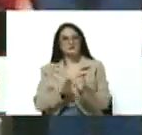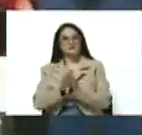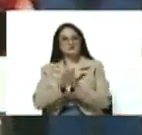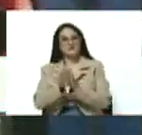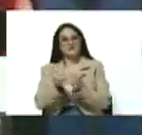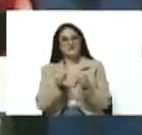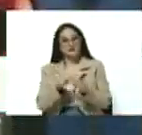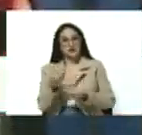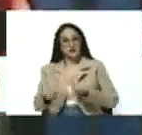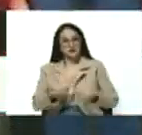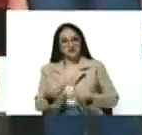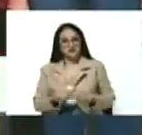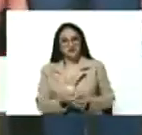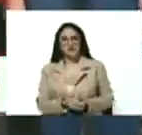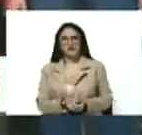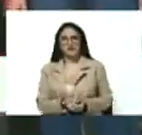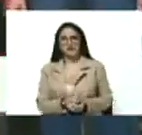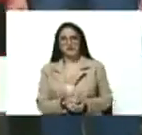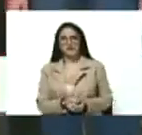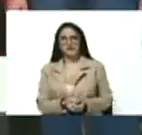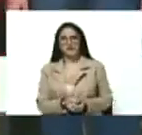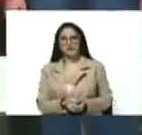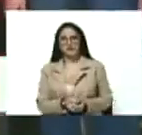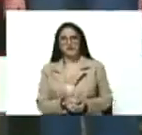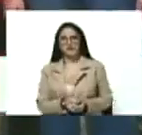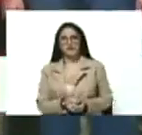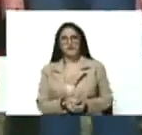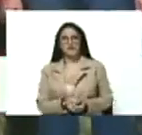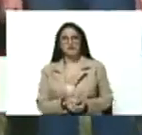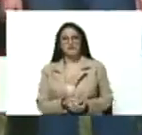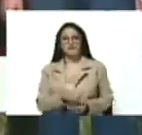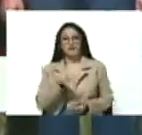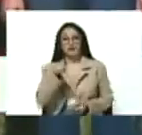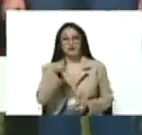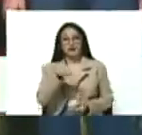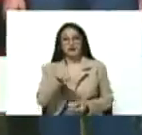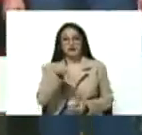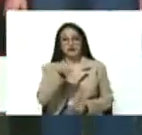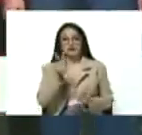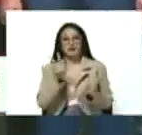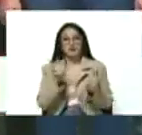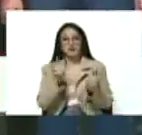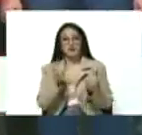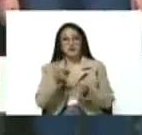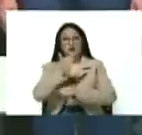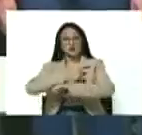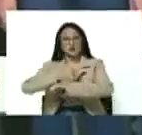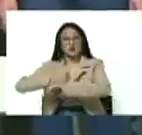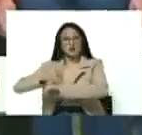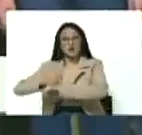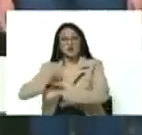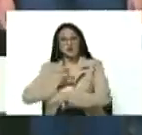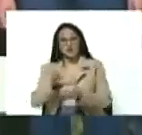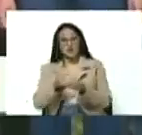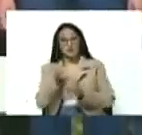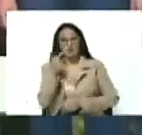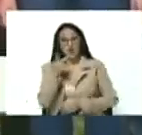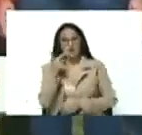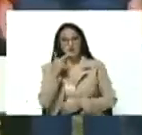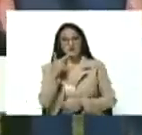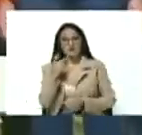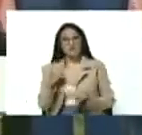haciendo. En lo que debemos seguir haciendo. Estas nuevas autoridades del partido se van a